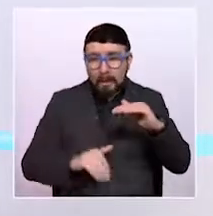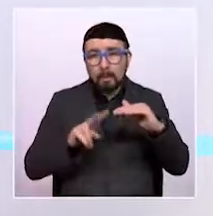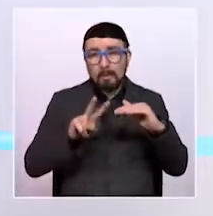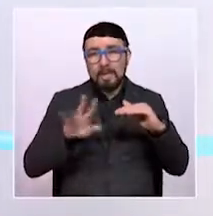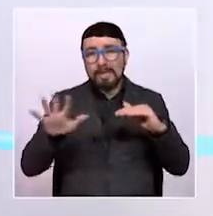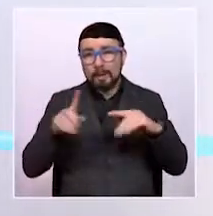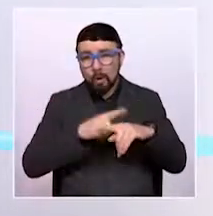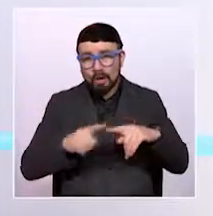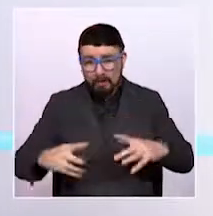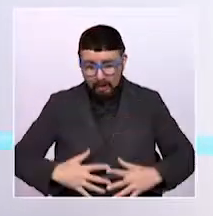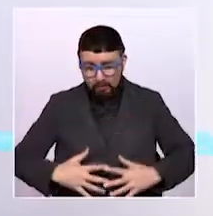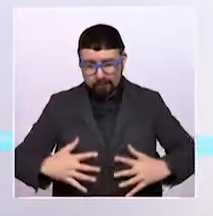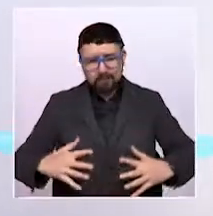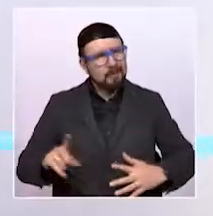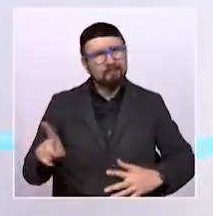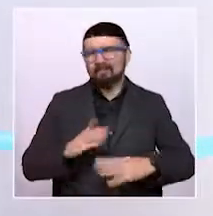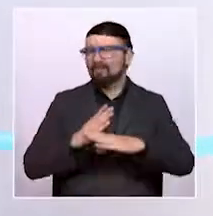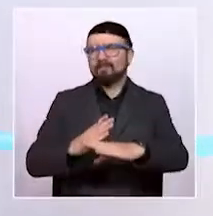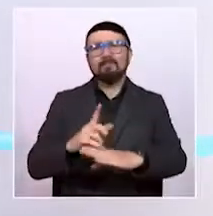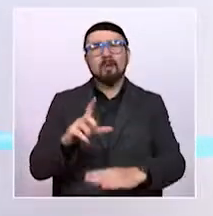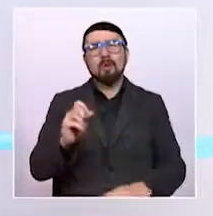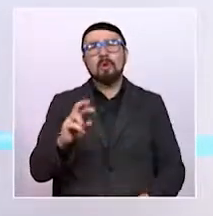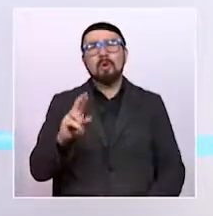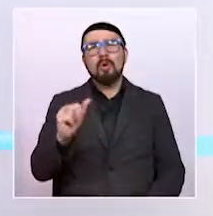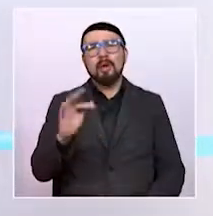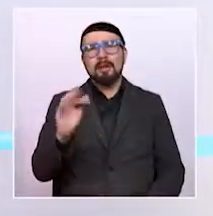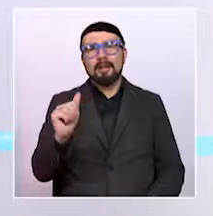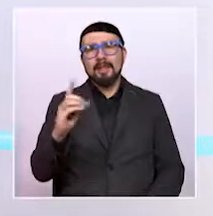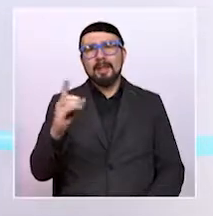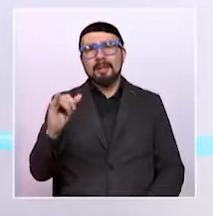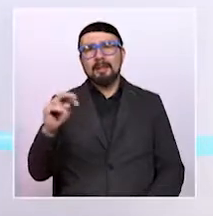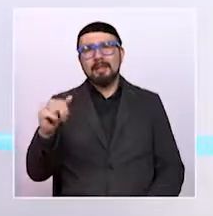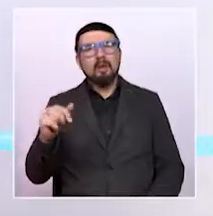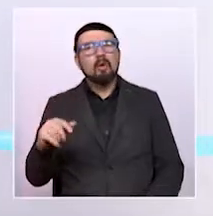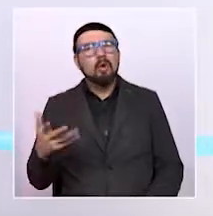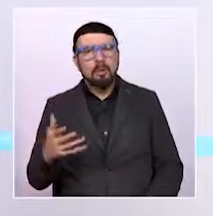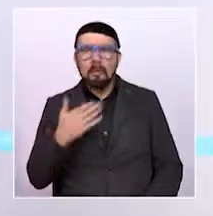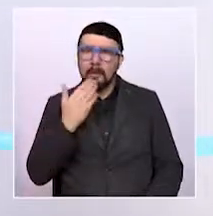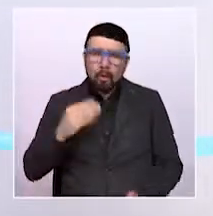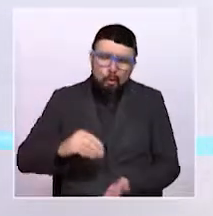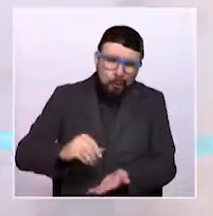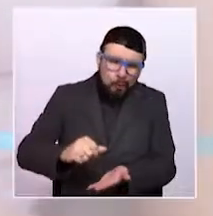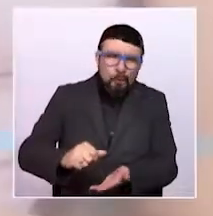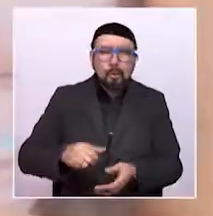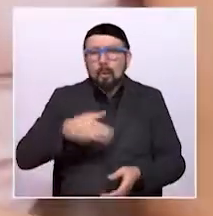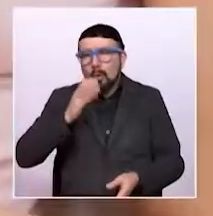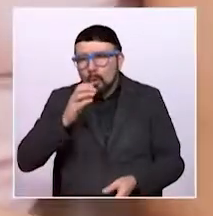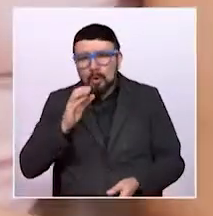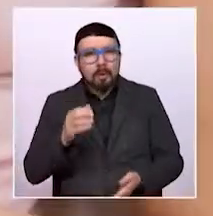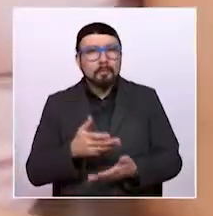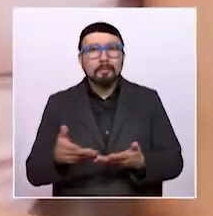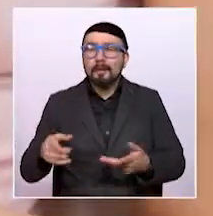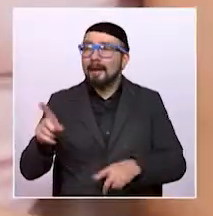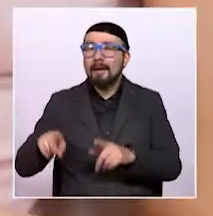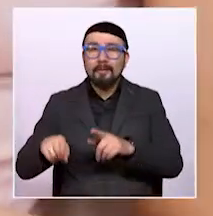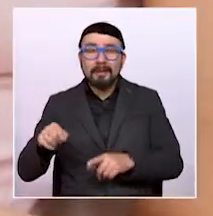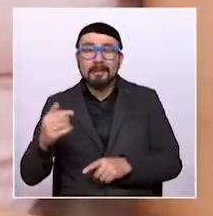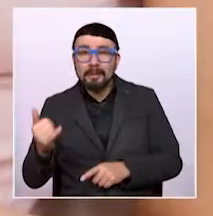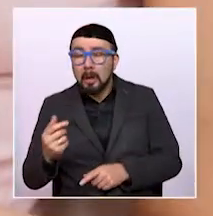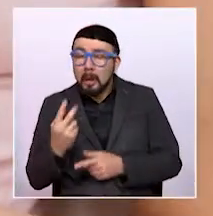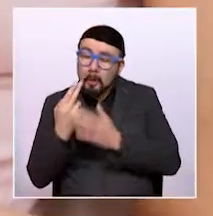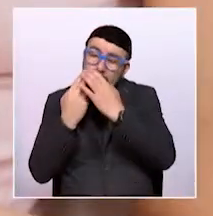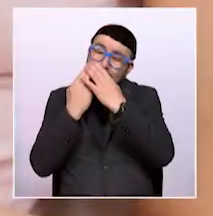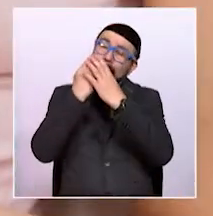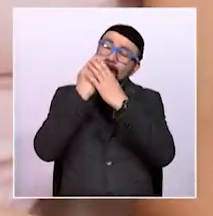tomes a loratadina y mejor pase la punta de las agüitas las bebidas la solución salina que todos utilizamos para los mosquitos